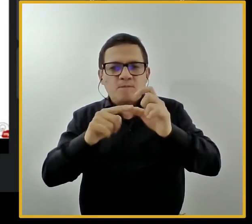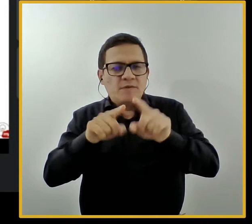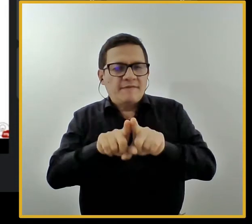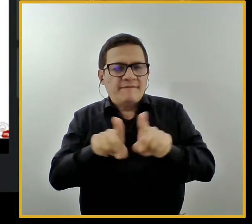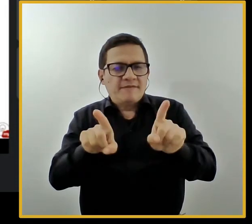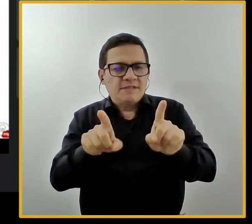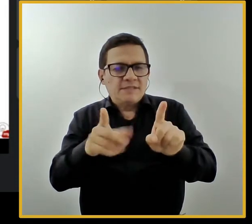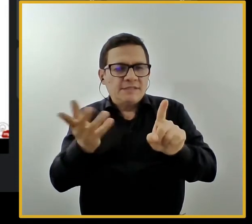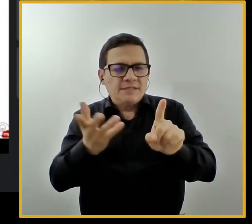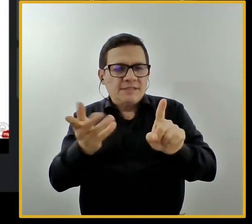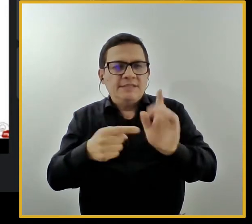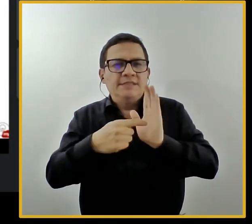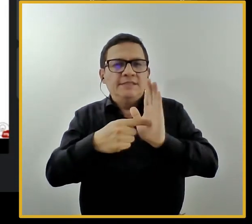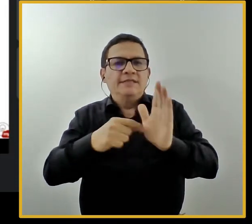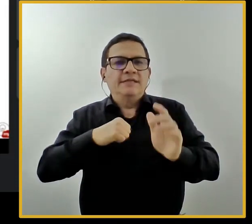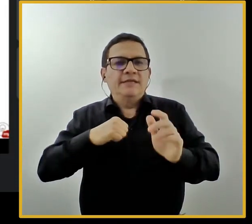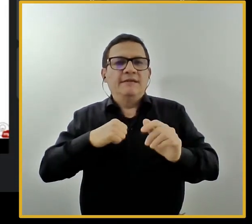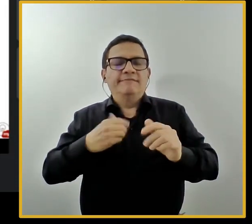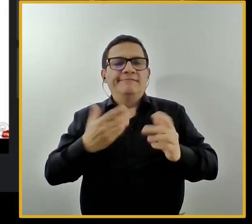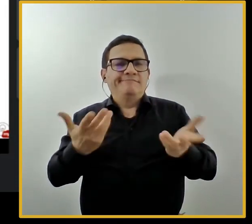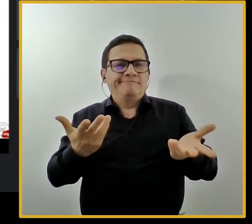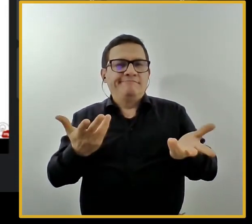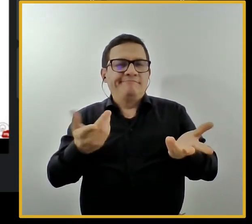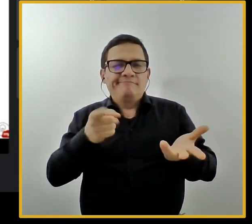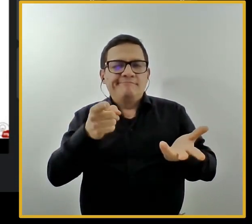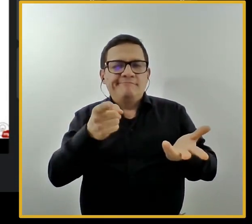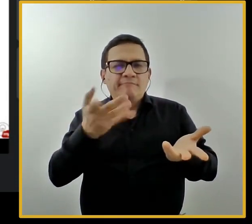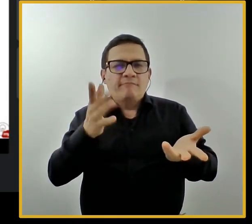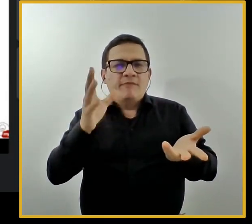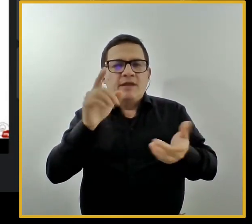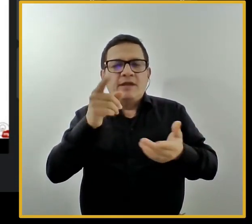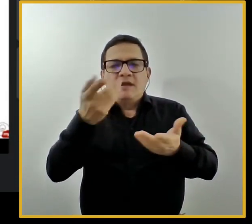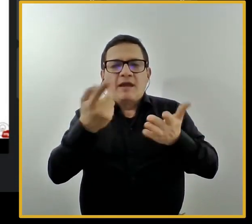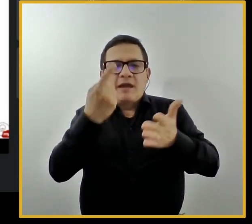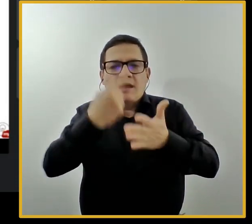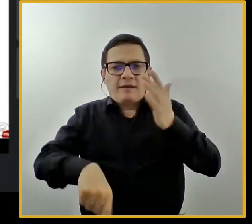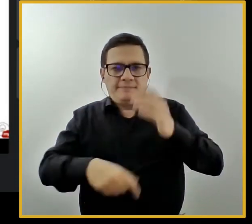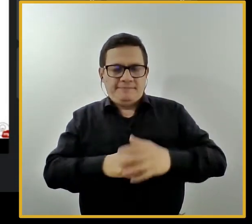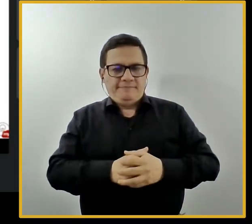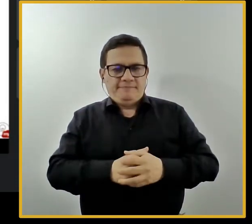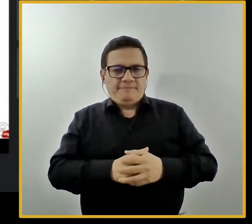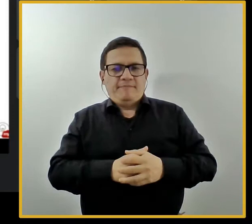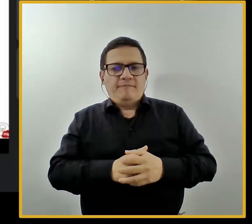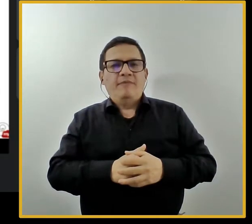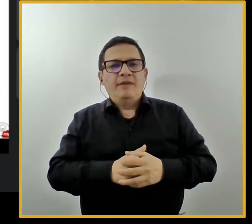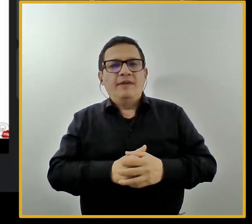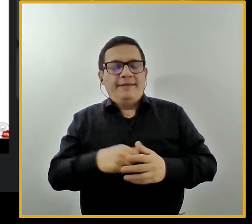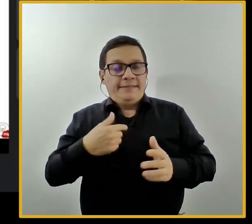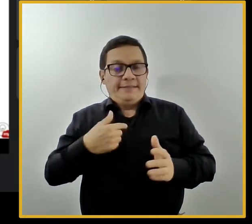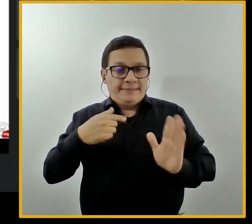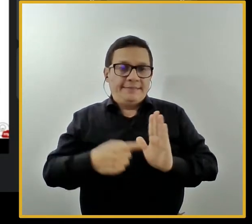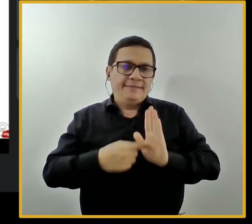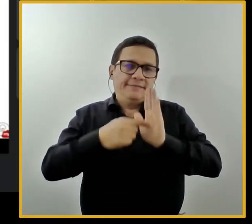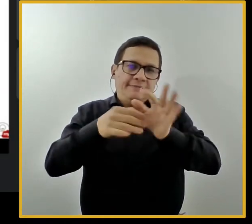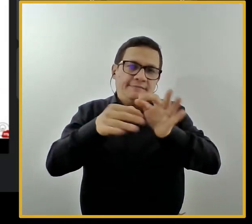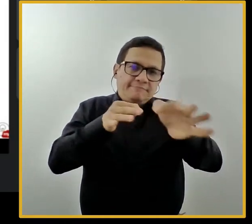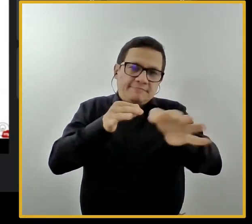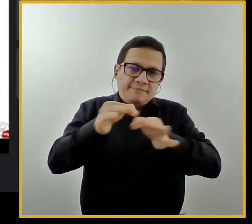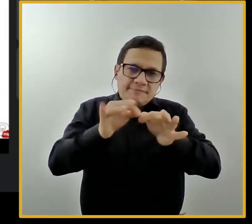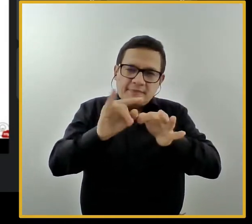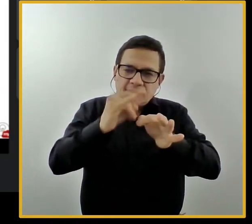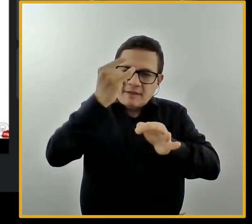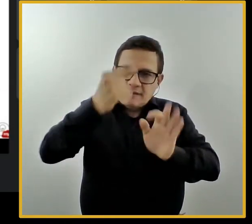diferenciable. Entonces, tenemos allí, teniendo en cuenta lo siguiente. Entonces, aquí yo les voy a mencionar